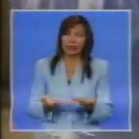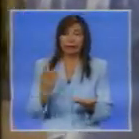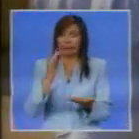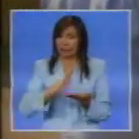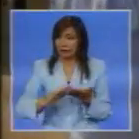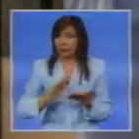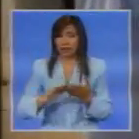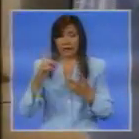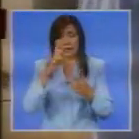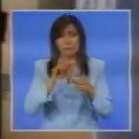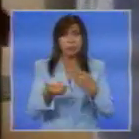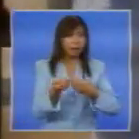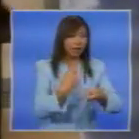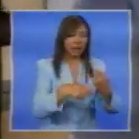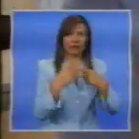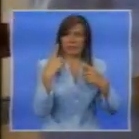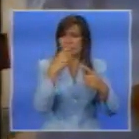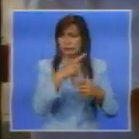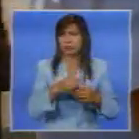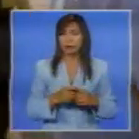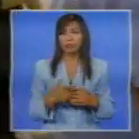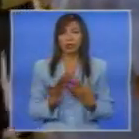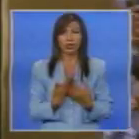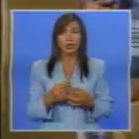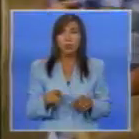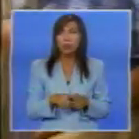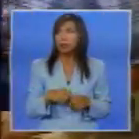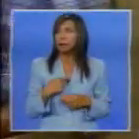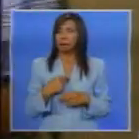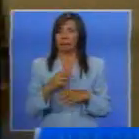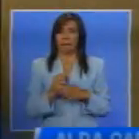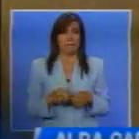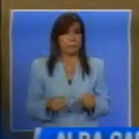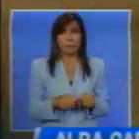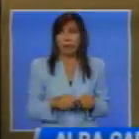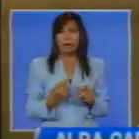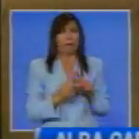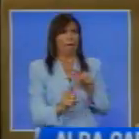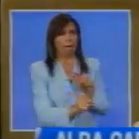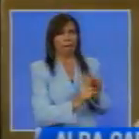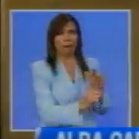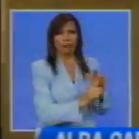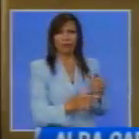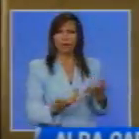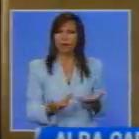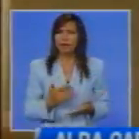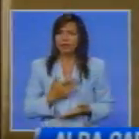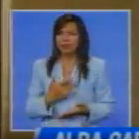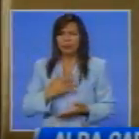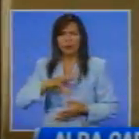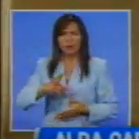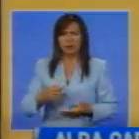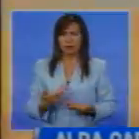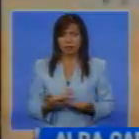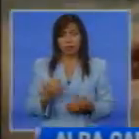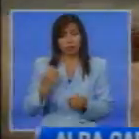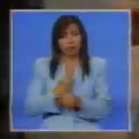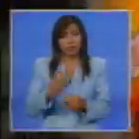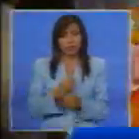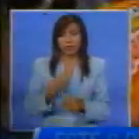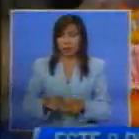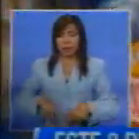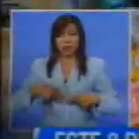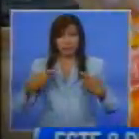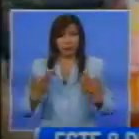comerciante informal. Andar corriendo como delincuente, porque en realidad este es nuestro trabajo. Con esto nosotros sobrevivimos. Y